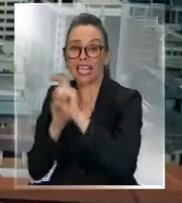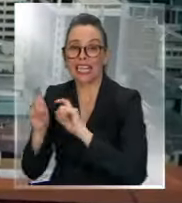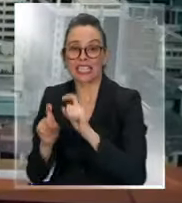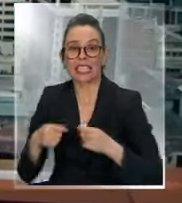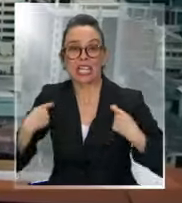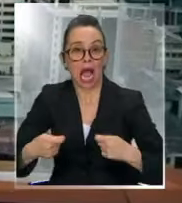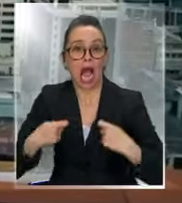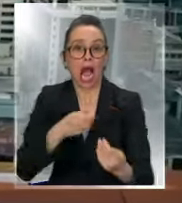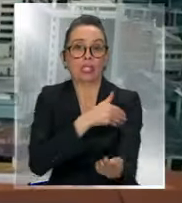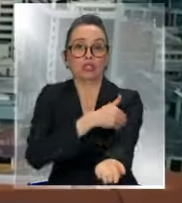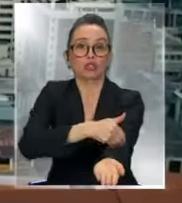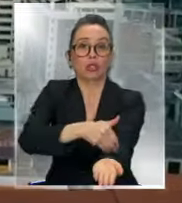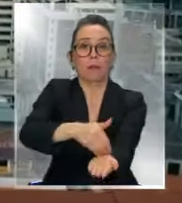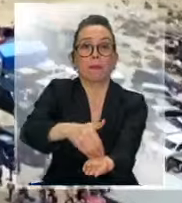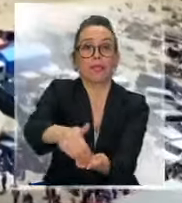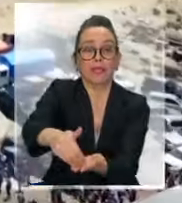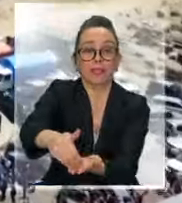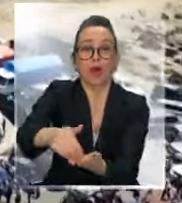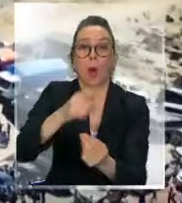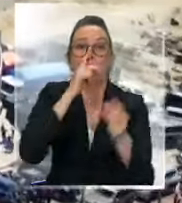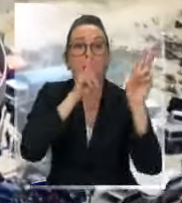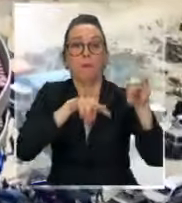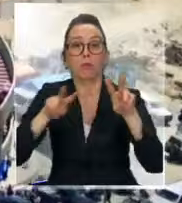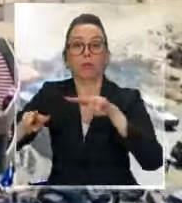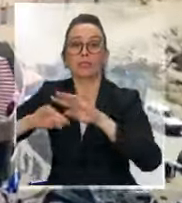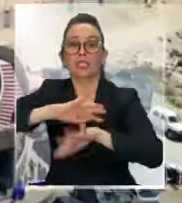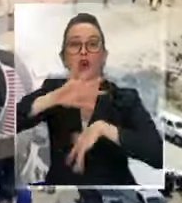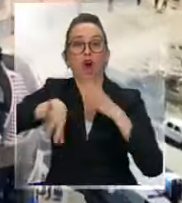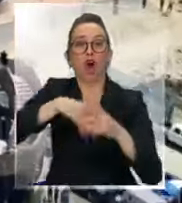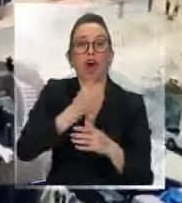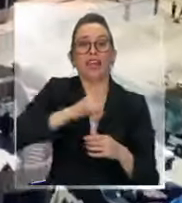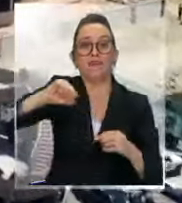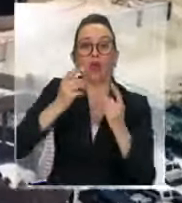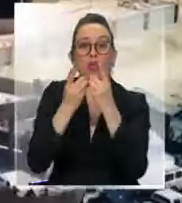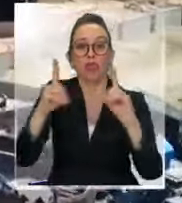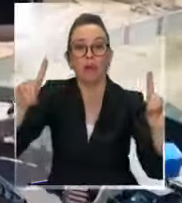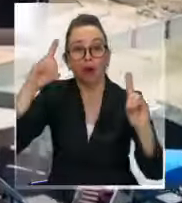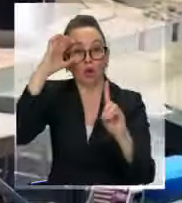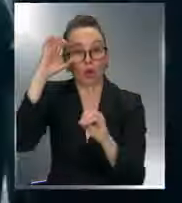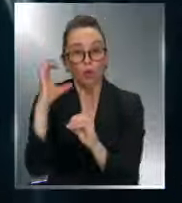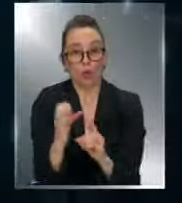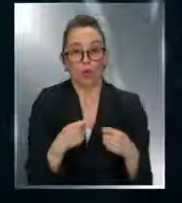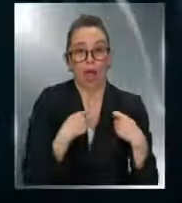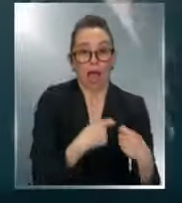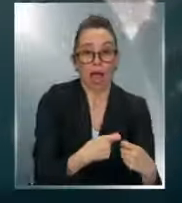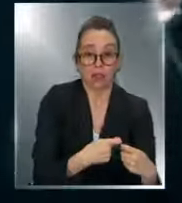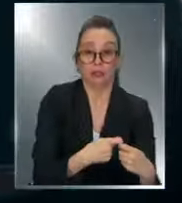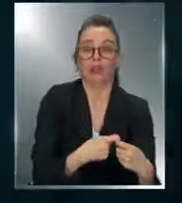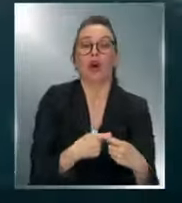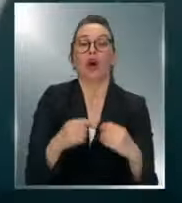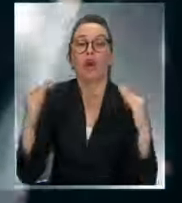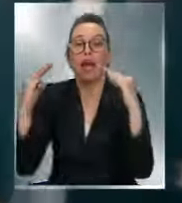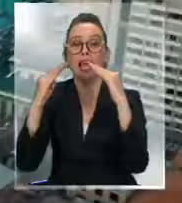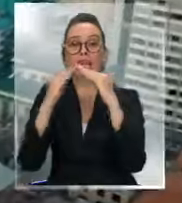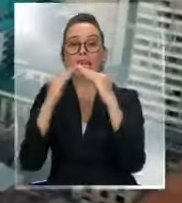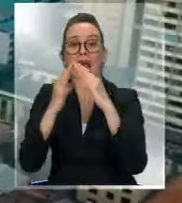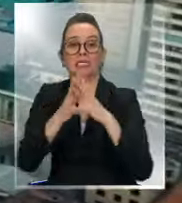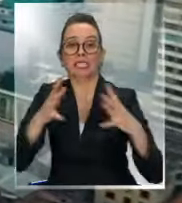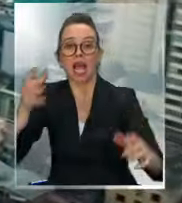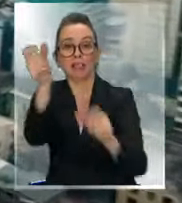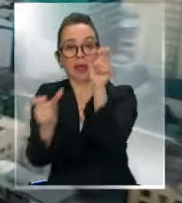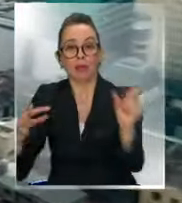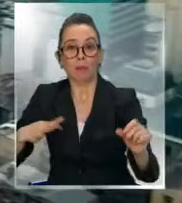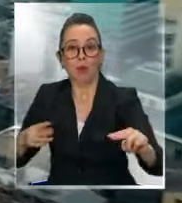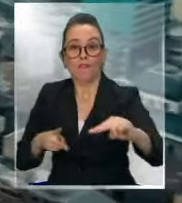gastos millonarios como, por ejemplo, el Museo de la Revolución Democrática y Cultural y la recién inaugurada Casa Grande del Pueblo,